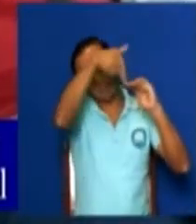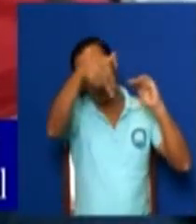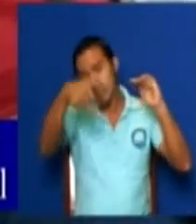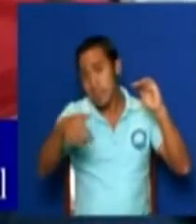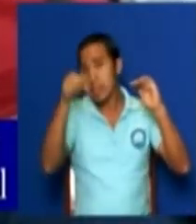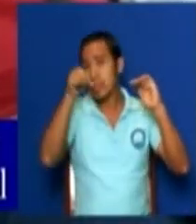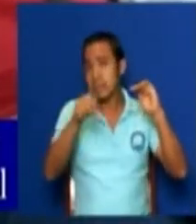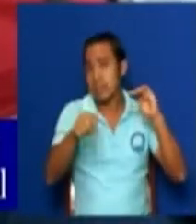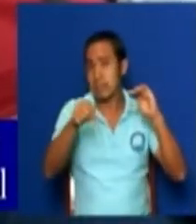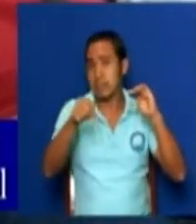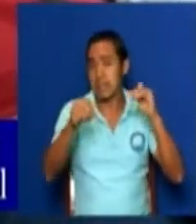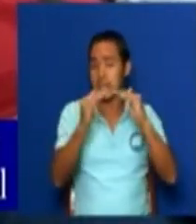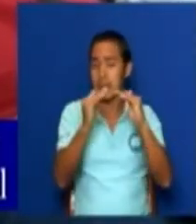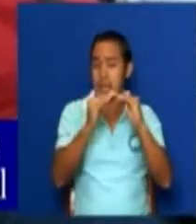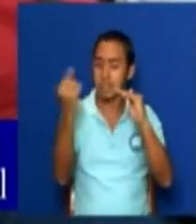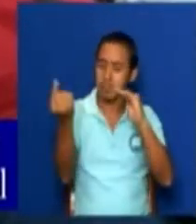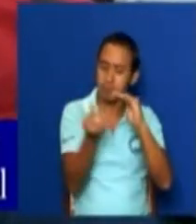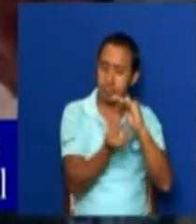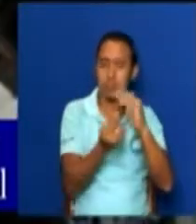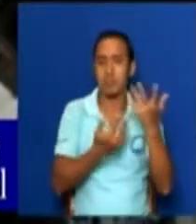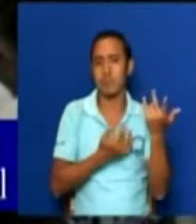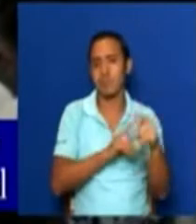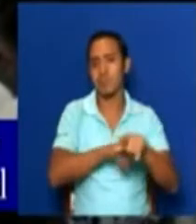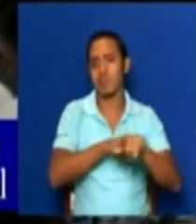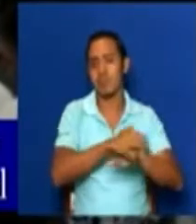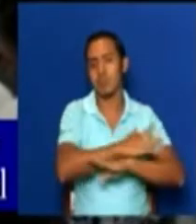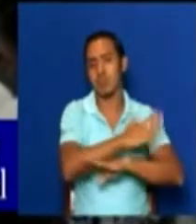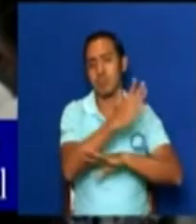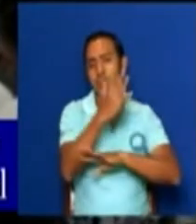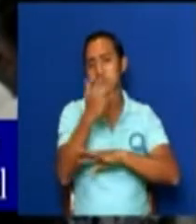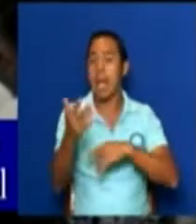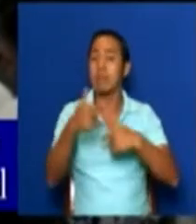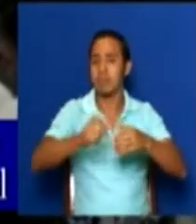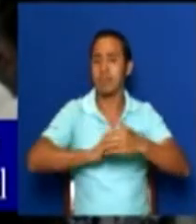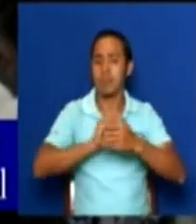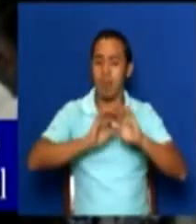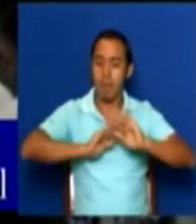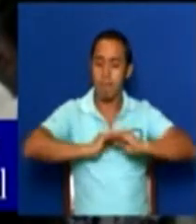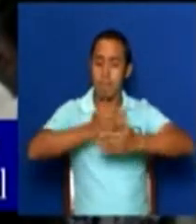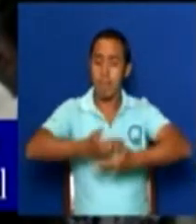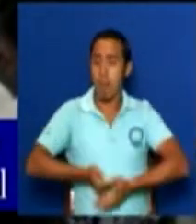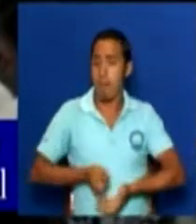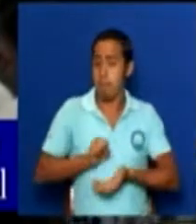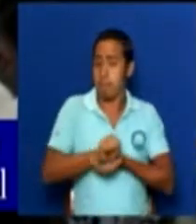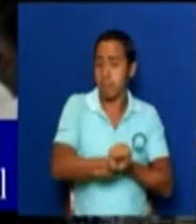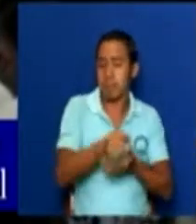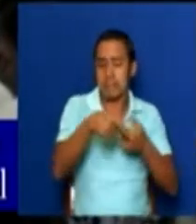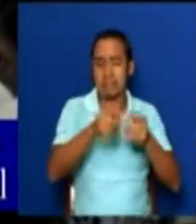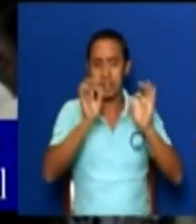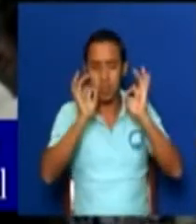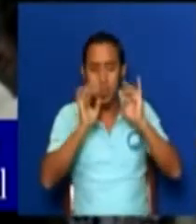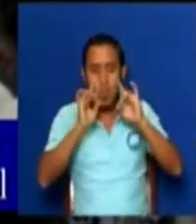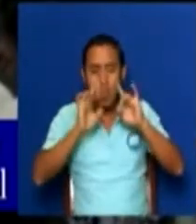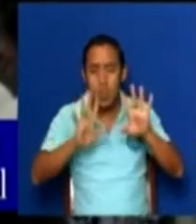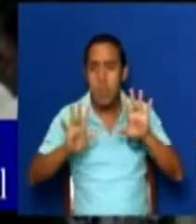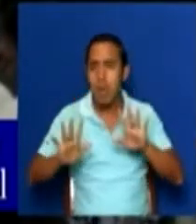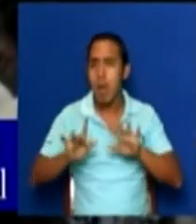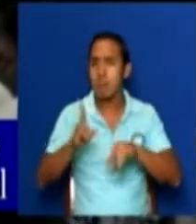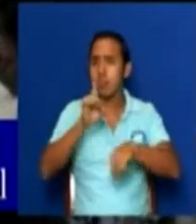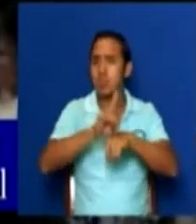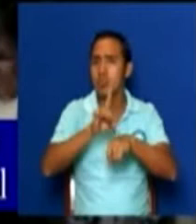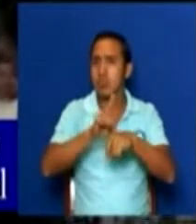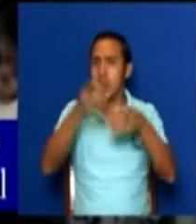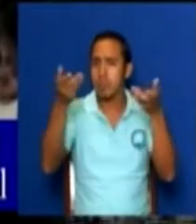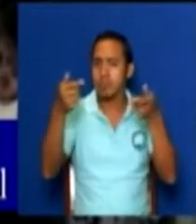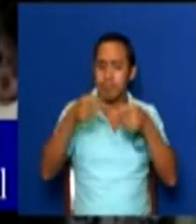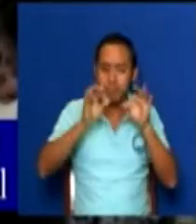pueden alojarse para poder dar a luz en condiciones higiénicas con protección? También en el tema